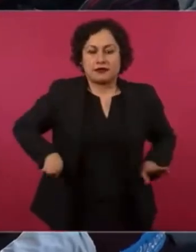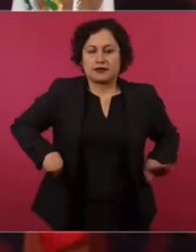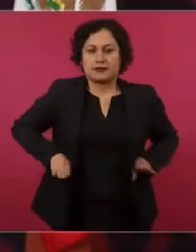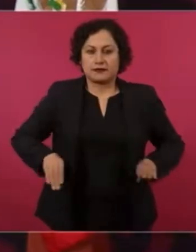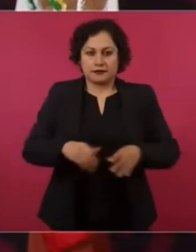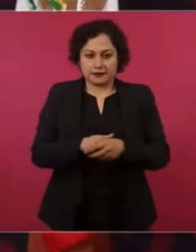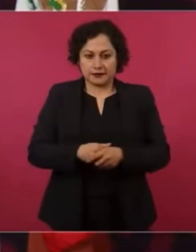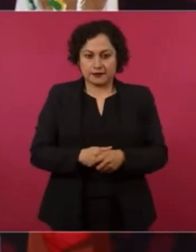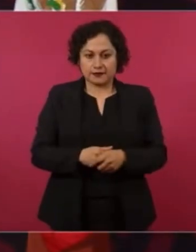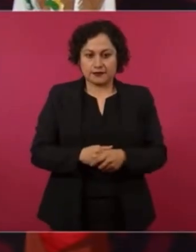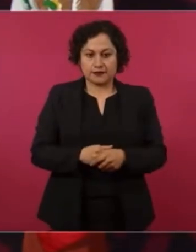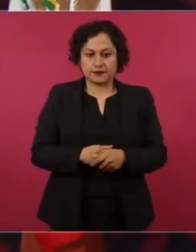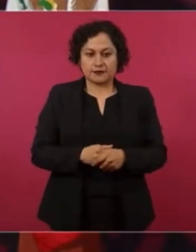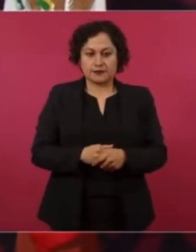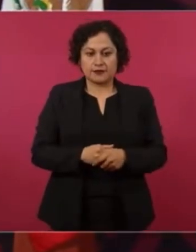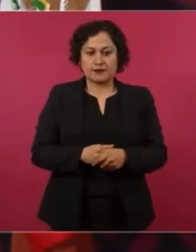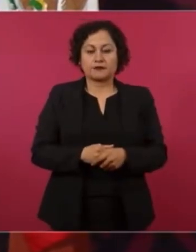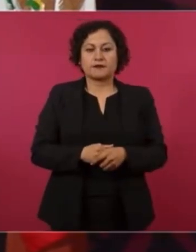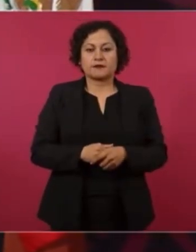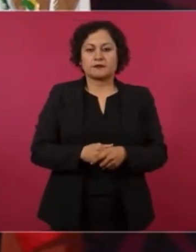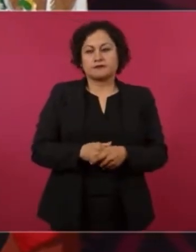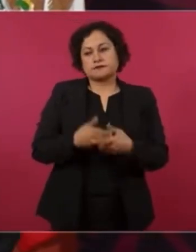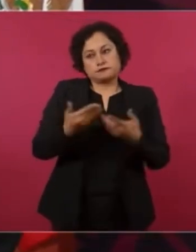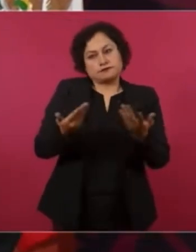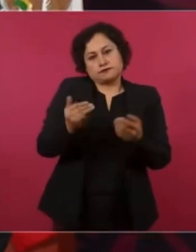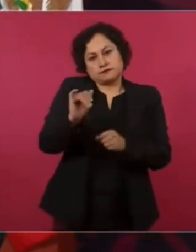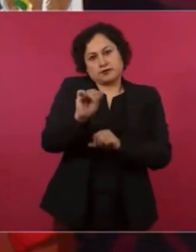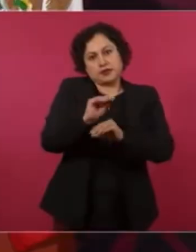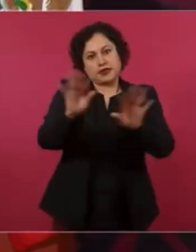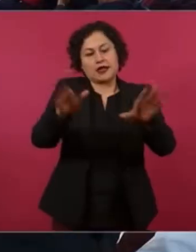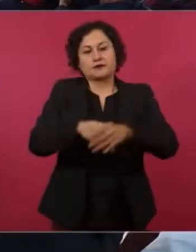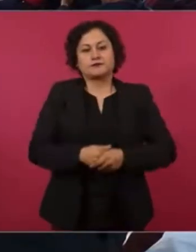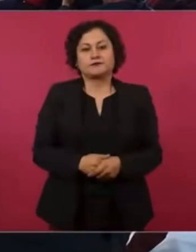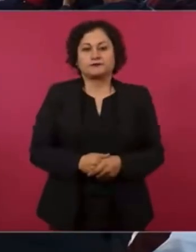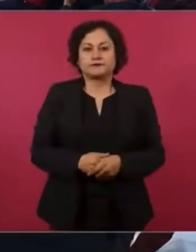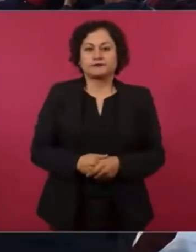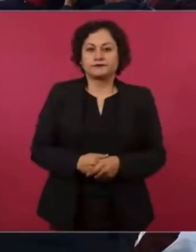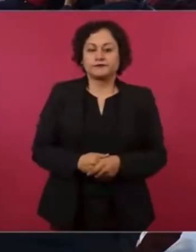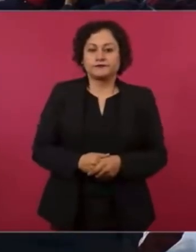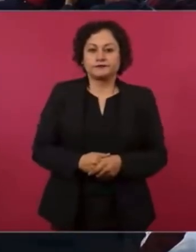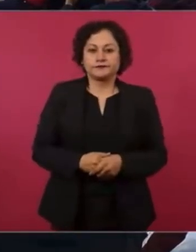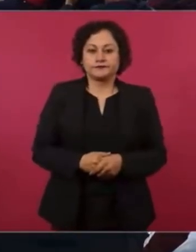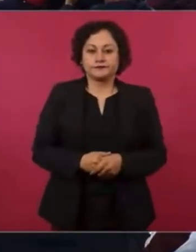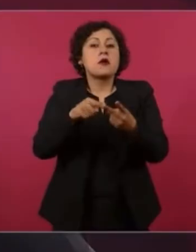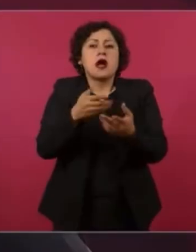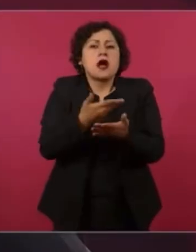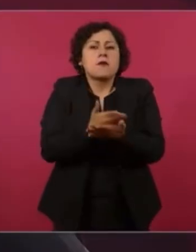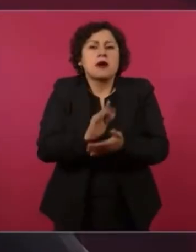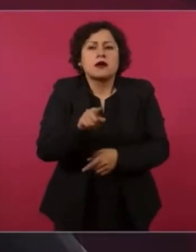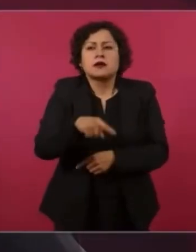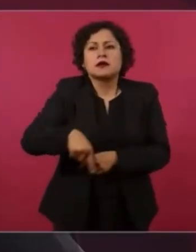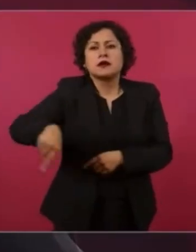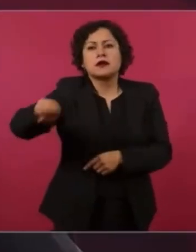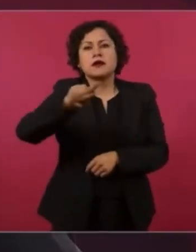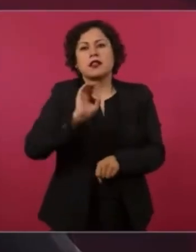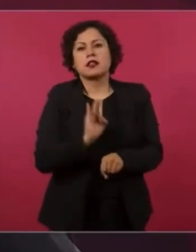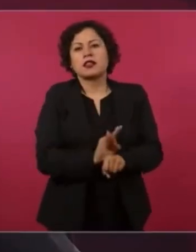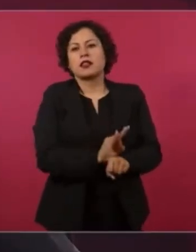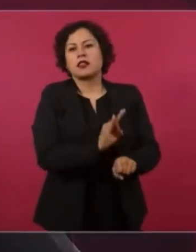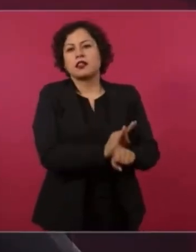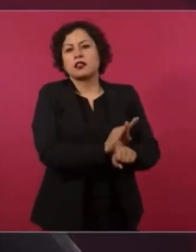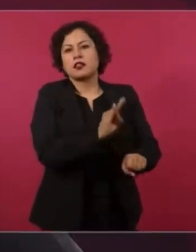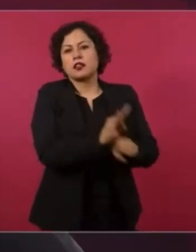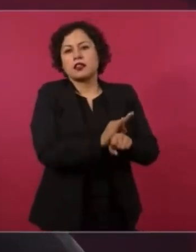cómo opera el Poder Judicial al servicio de grandes delincuentes, grandes personajes que han saqueado a México.